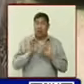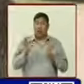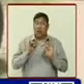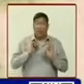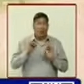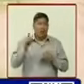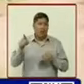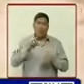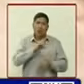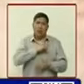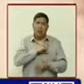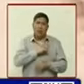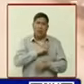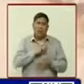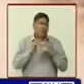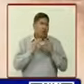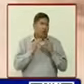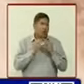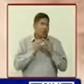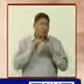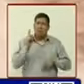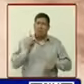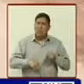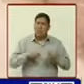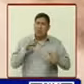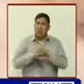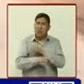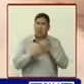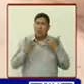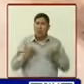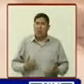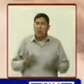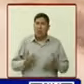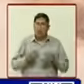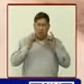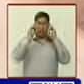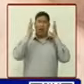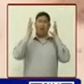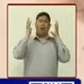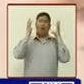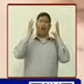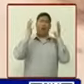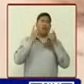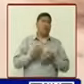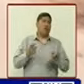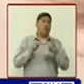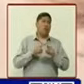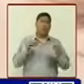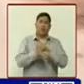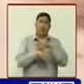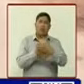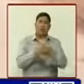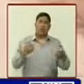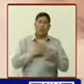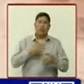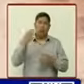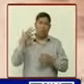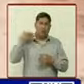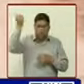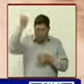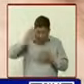estaba DIPROBE, estaba la policía en la casa y no podíamos entrar. Y hoy día fue el impacto que me gané cuando entro a la habitación de mi jefa,